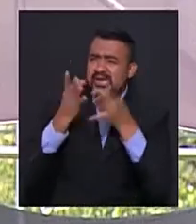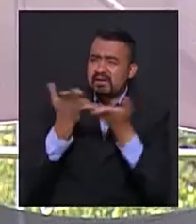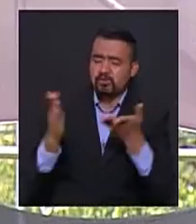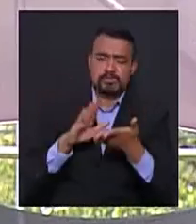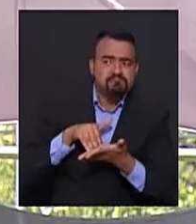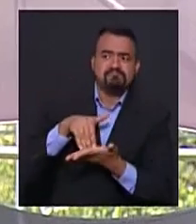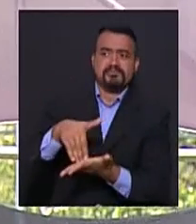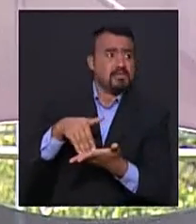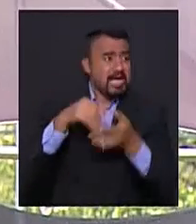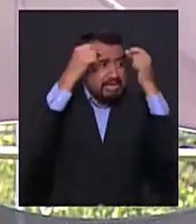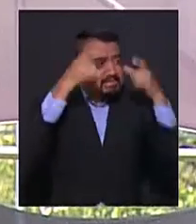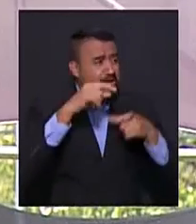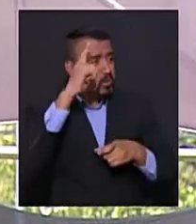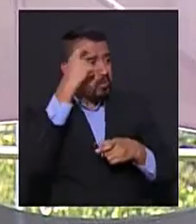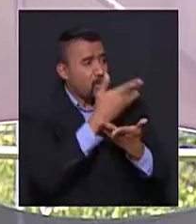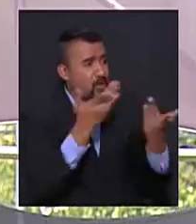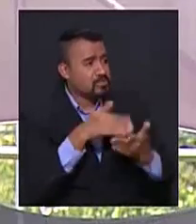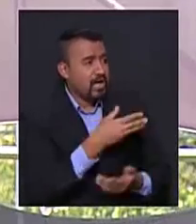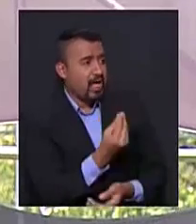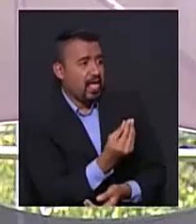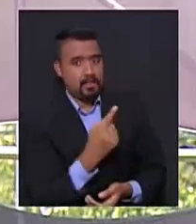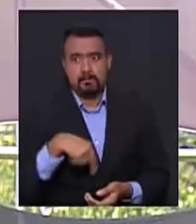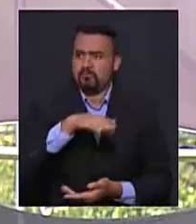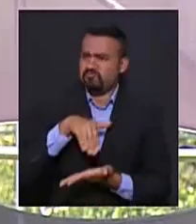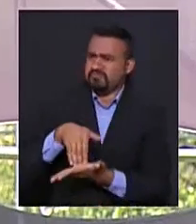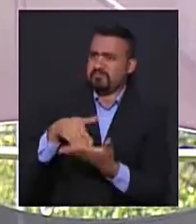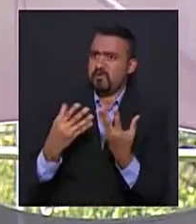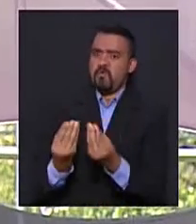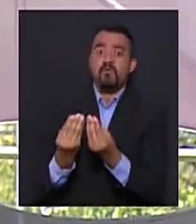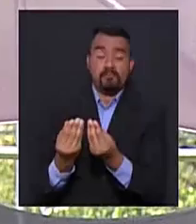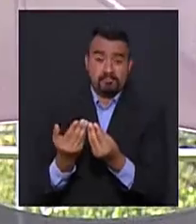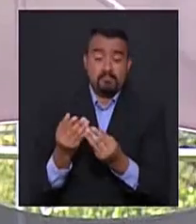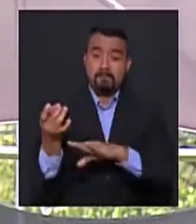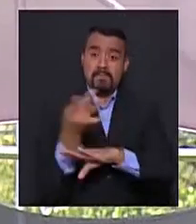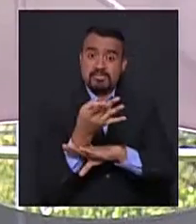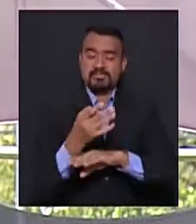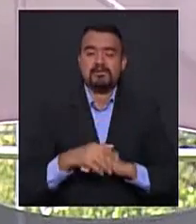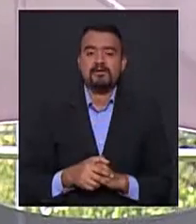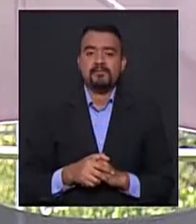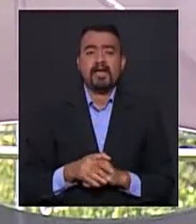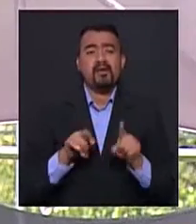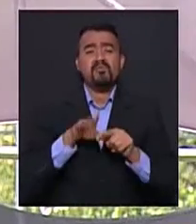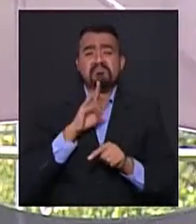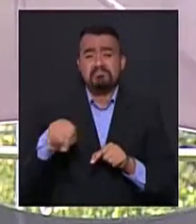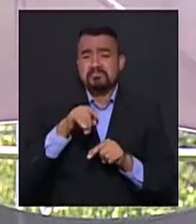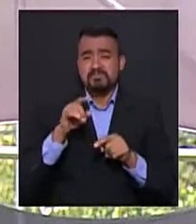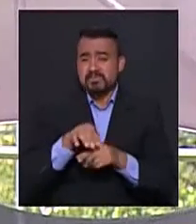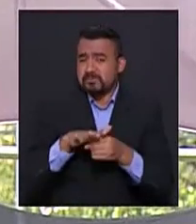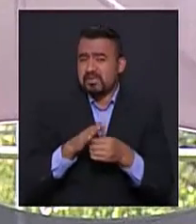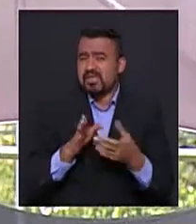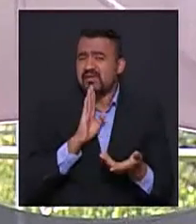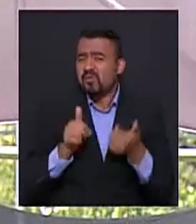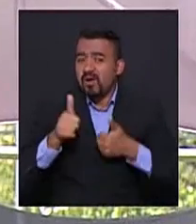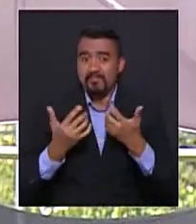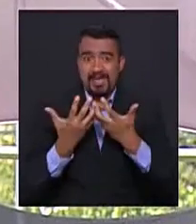mismo Estado. Hablarles de aquellas que pertenecieron incluso en los momentos más difíciles,